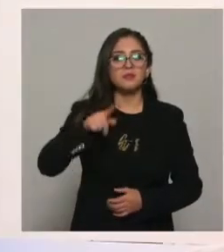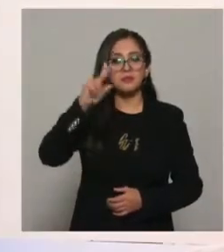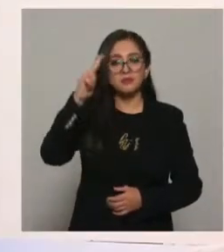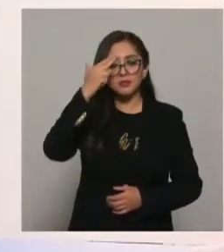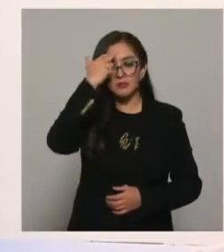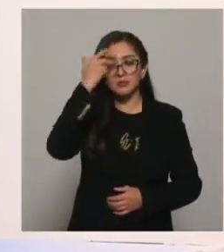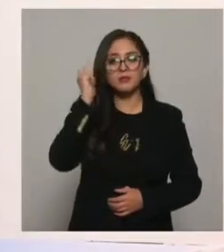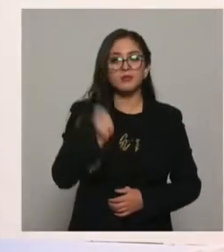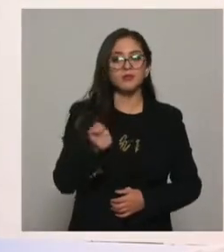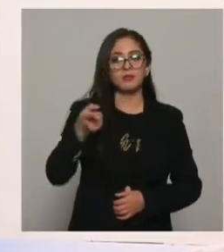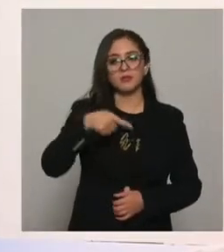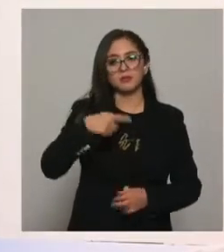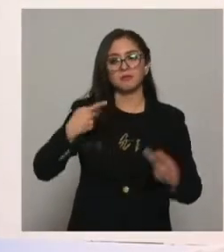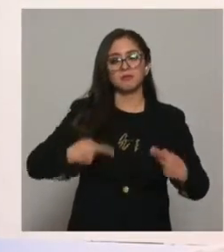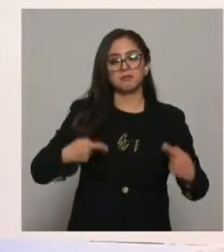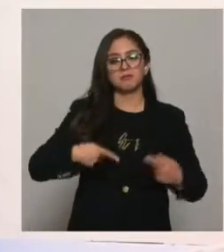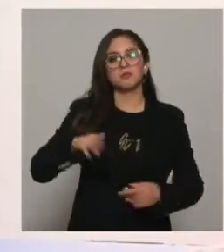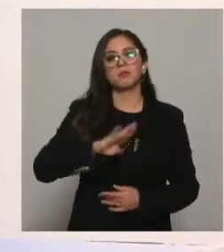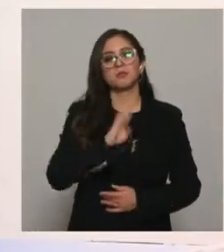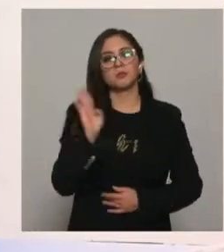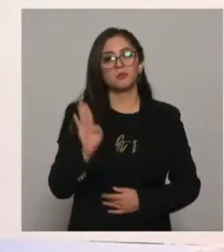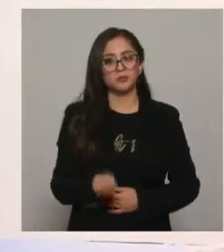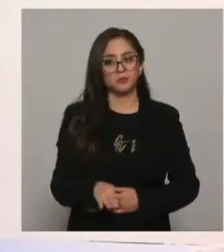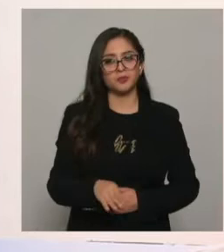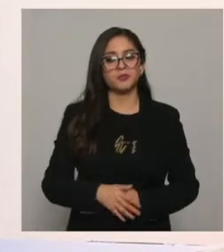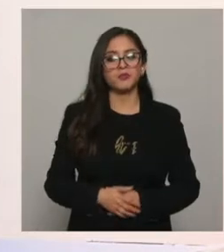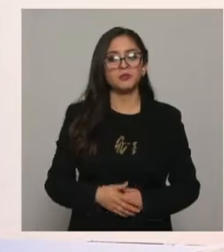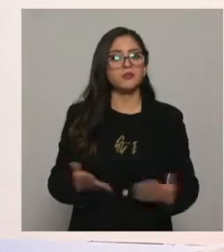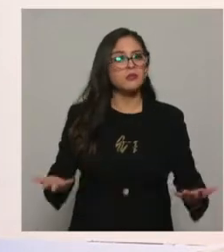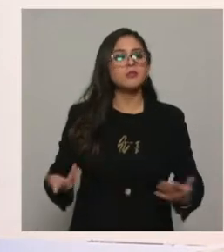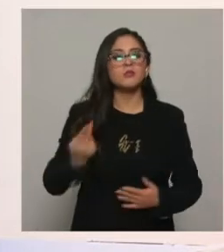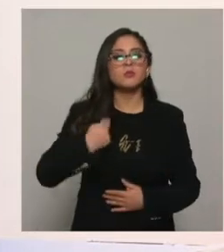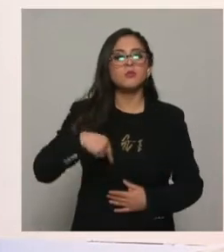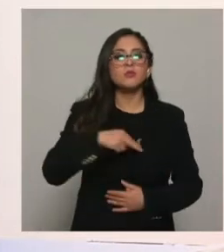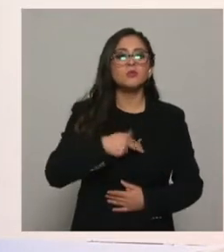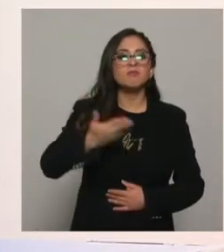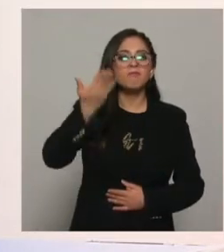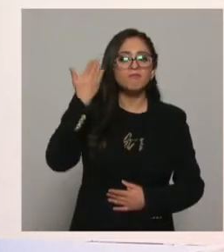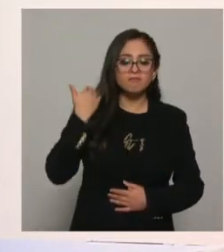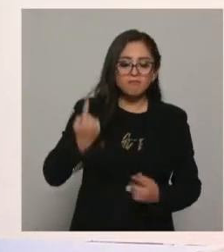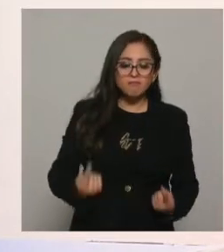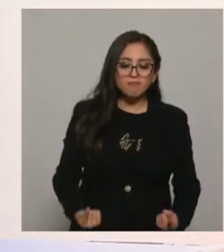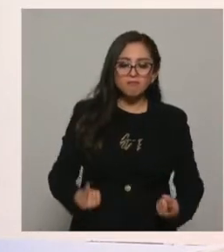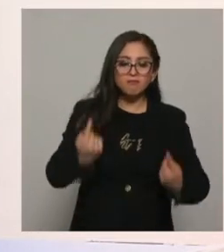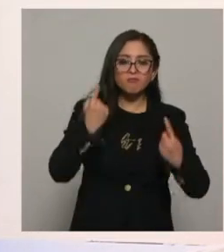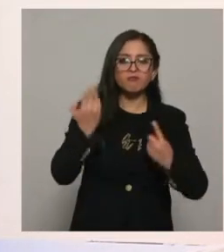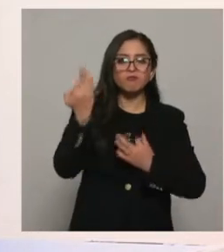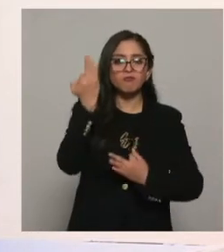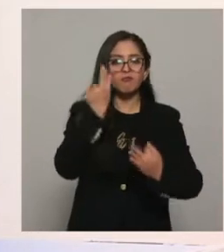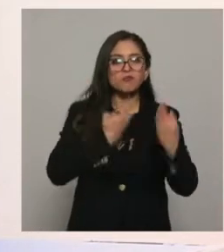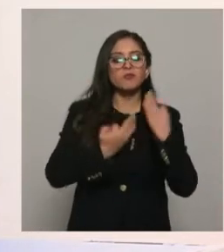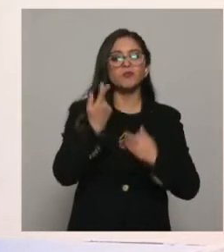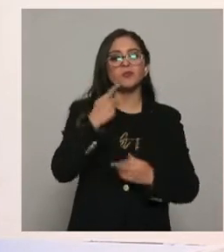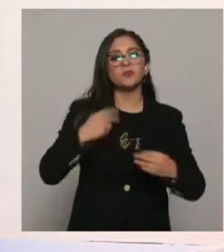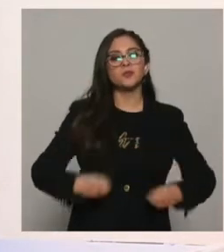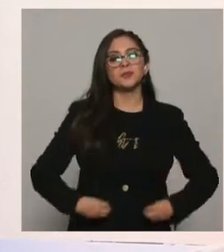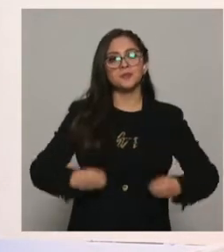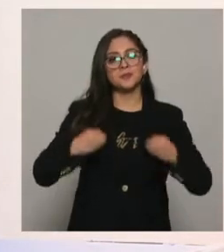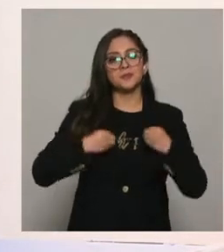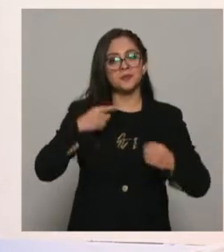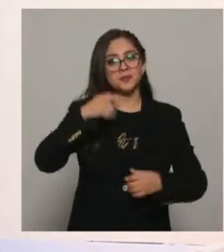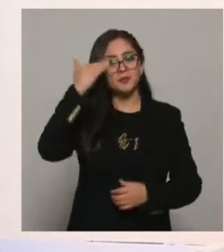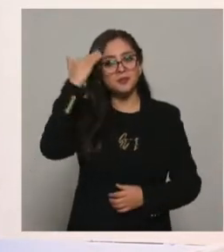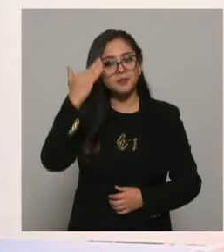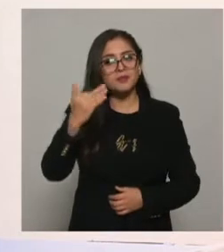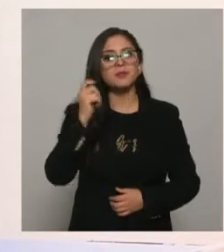nuestros muertos, a quienes se nos han adelantado, con quienes crecimos, a quienes nos dieron lo mejor de sí, su vida y su tiempo. El Día de